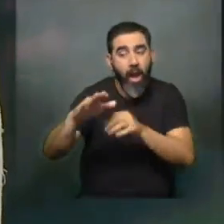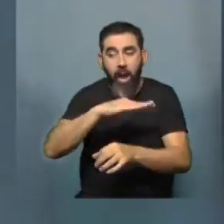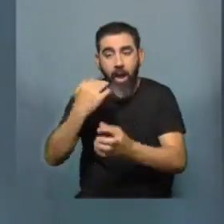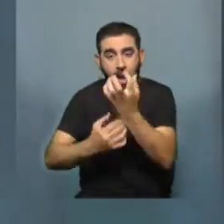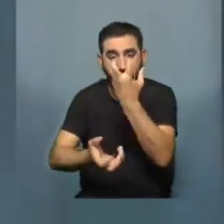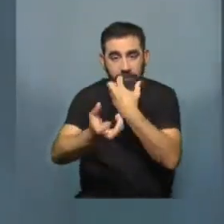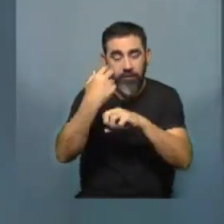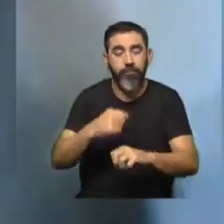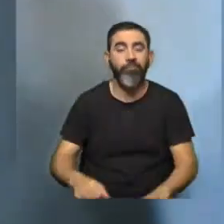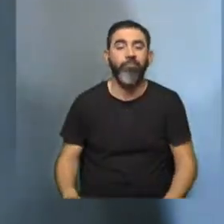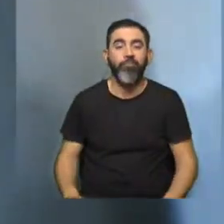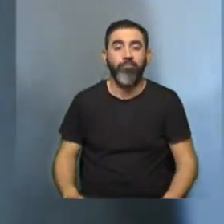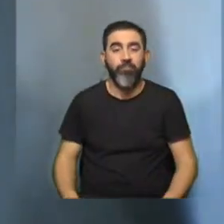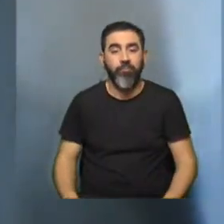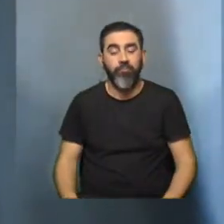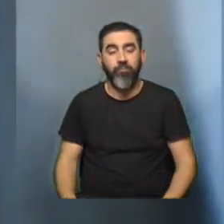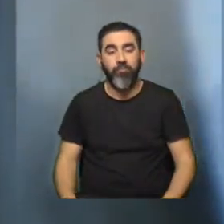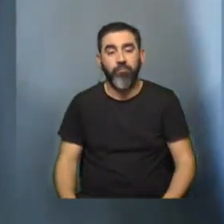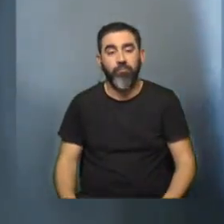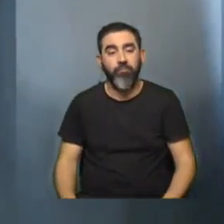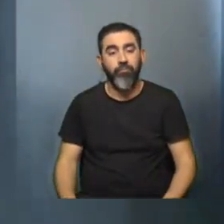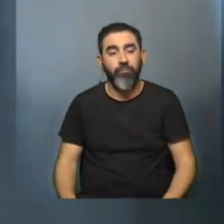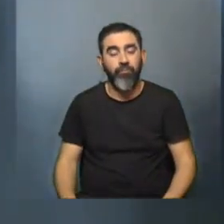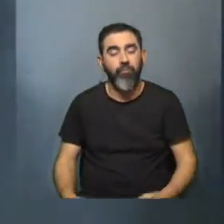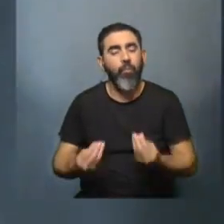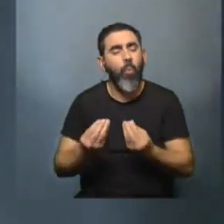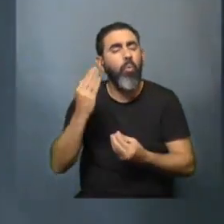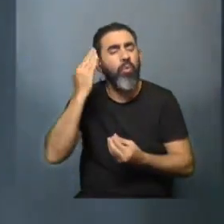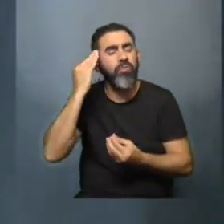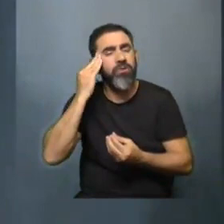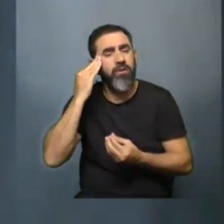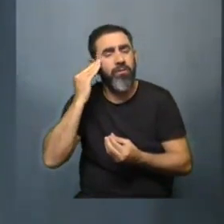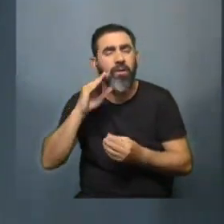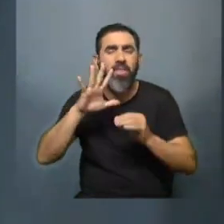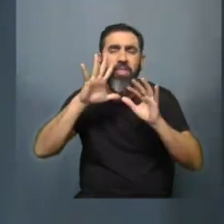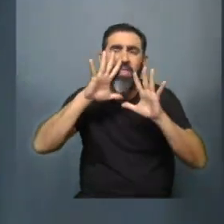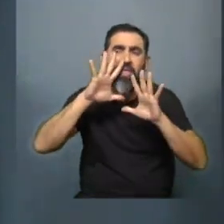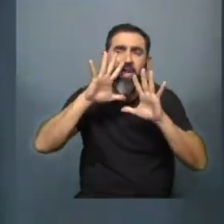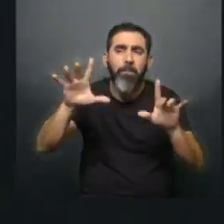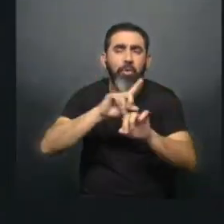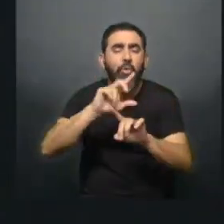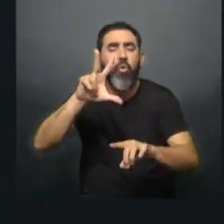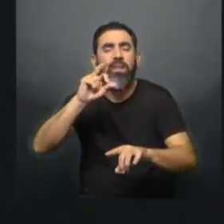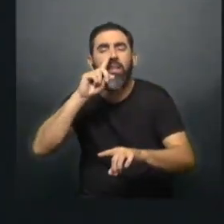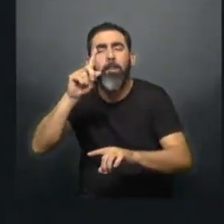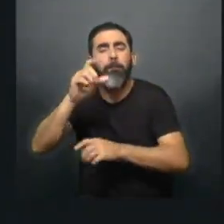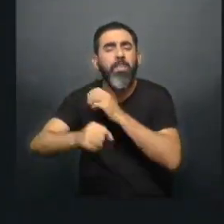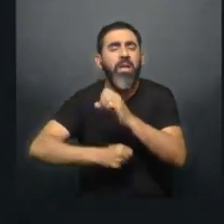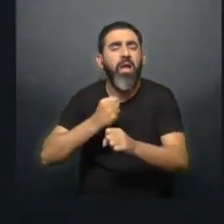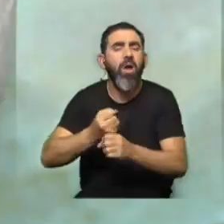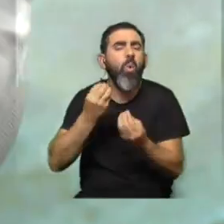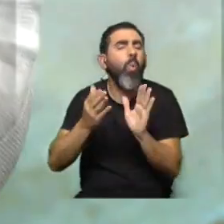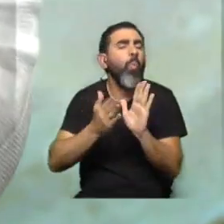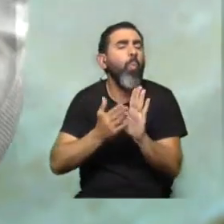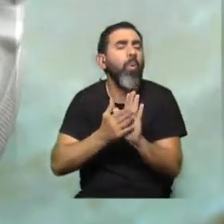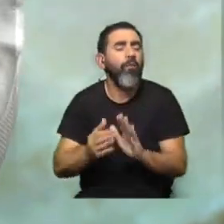cierto. ¿Cómo sabemos que esto no tiene, digamos, 10.000 y sí 30.000 años? ¿Qué otras pruebas hicieron ustedes? Cómo